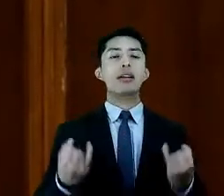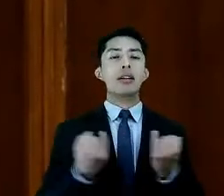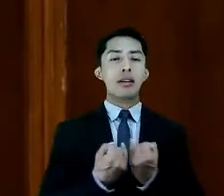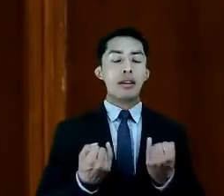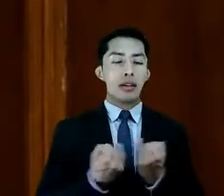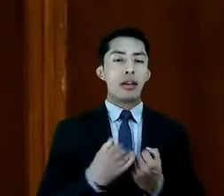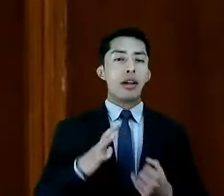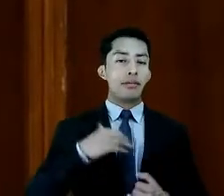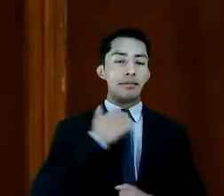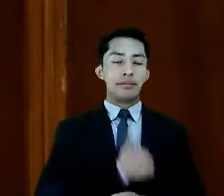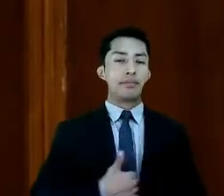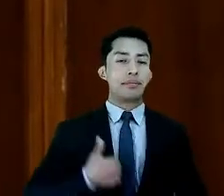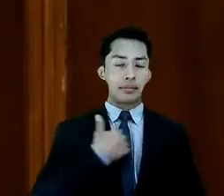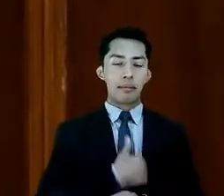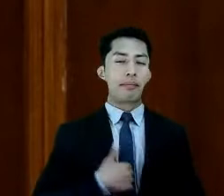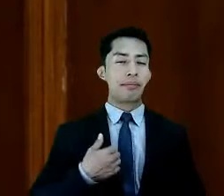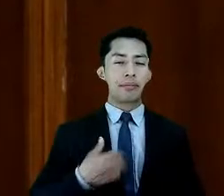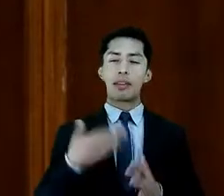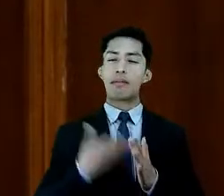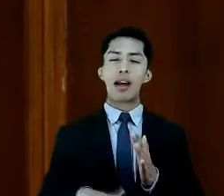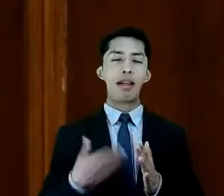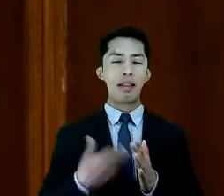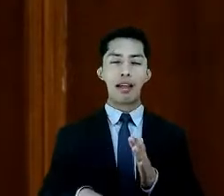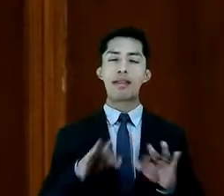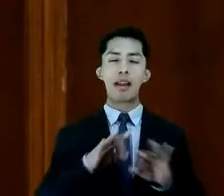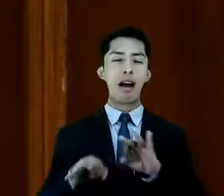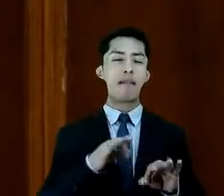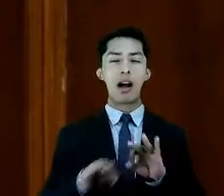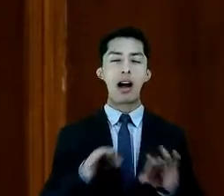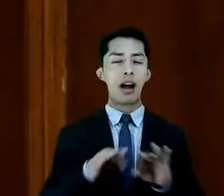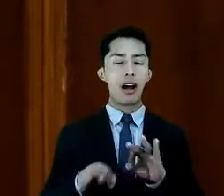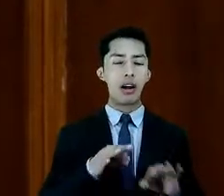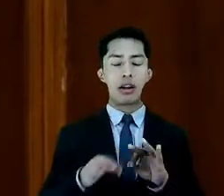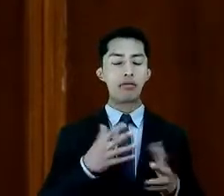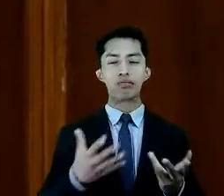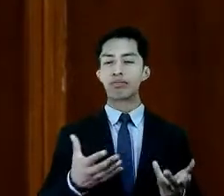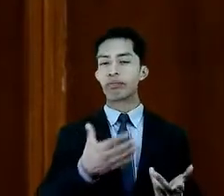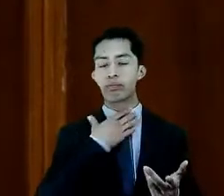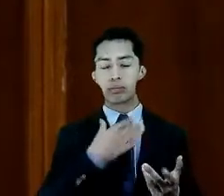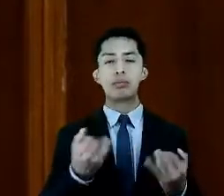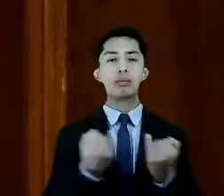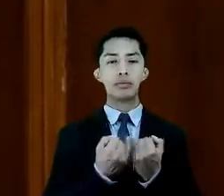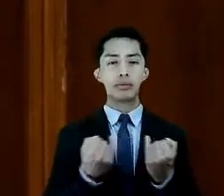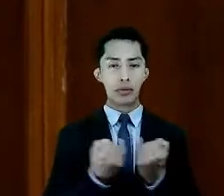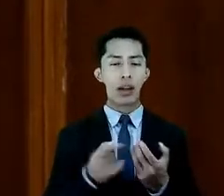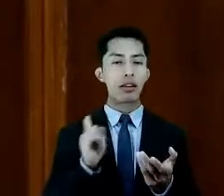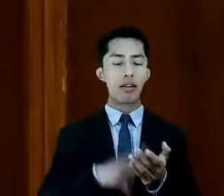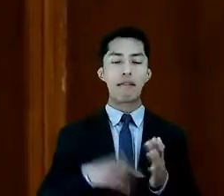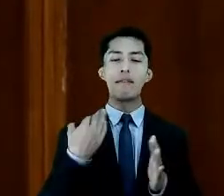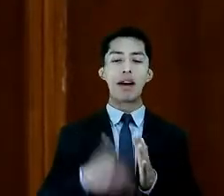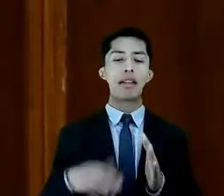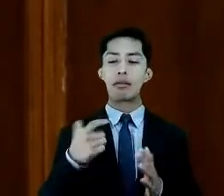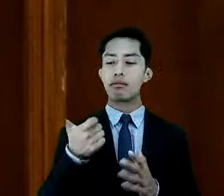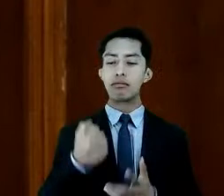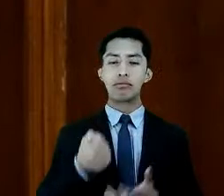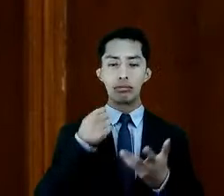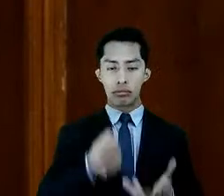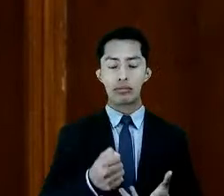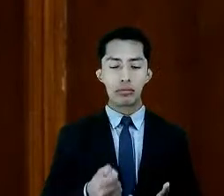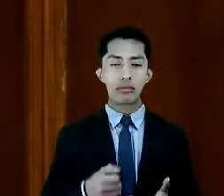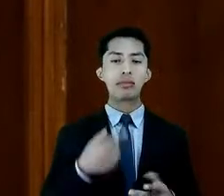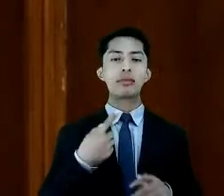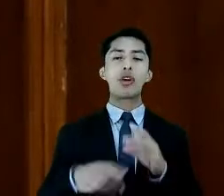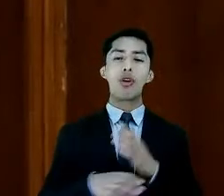lamentables condiciones de precariedad laboral, desregulación ausencia de presupuestos, carencia